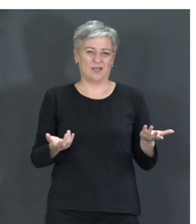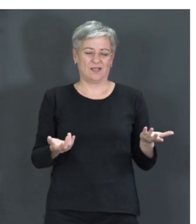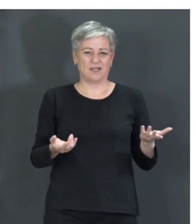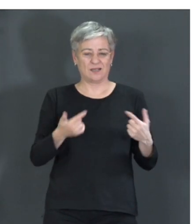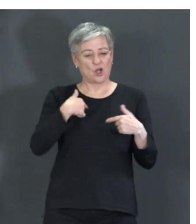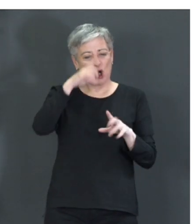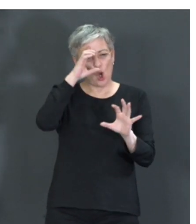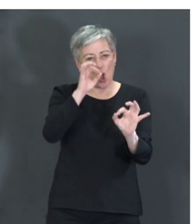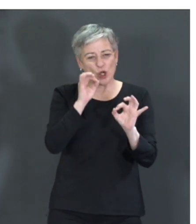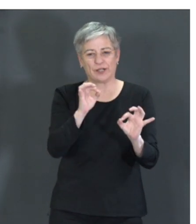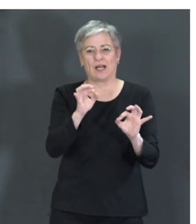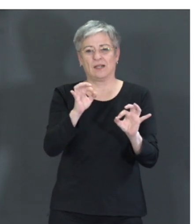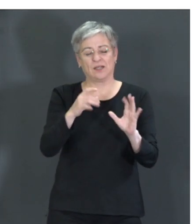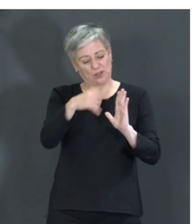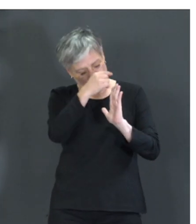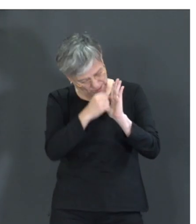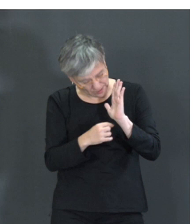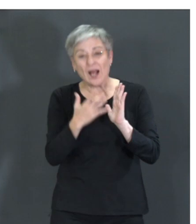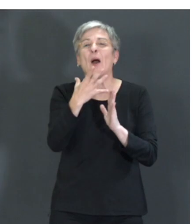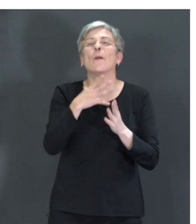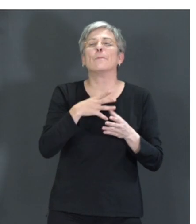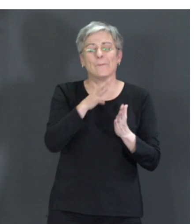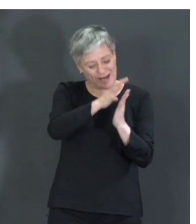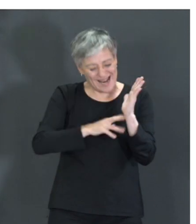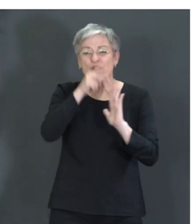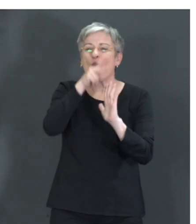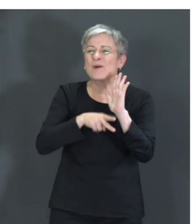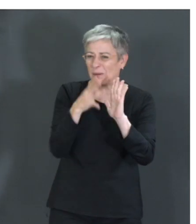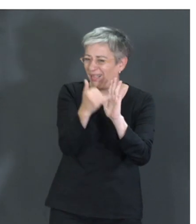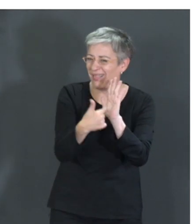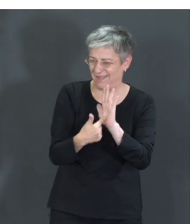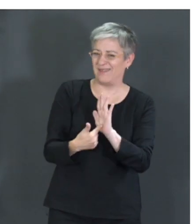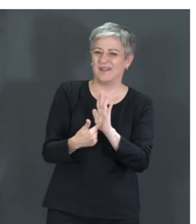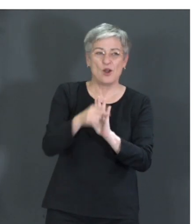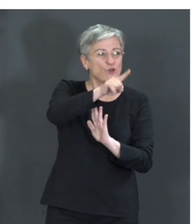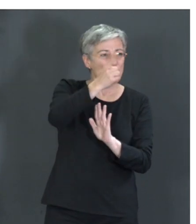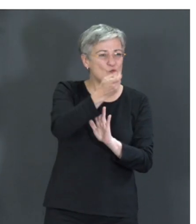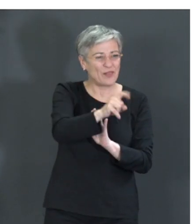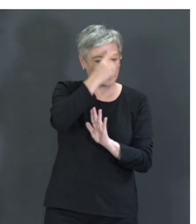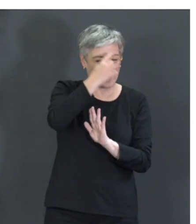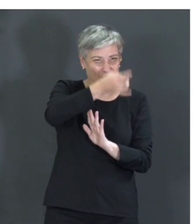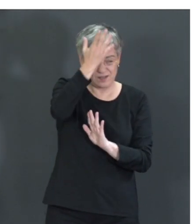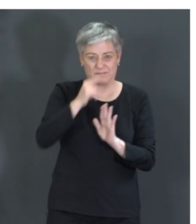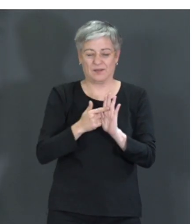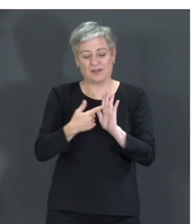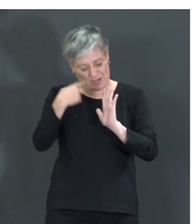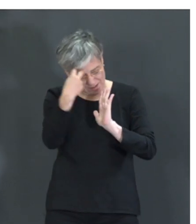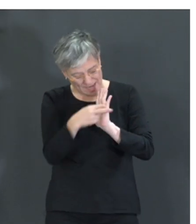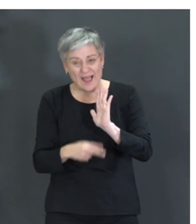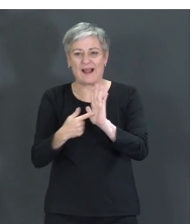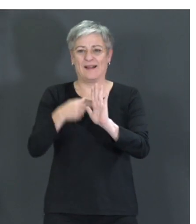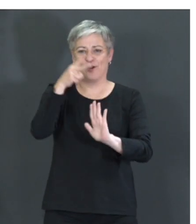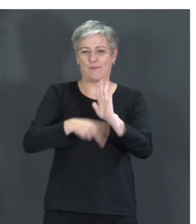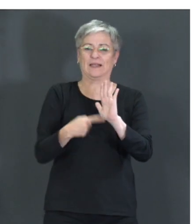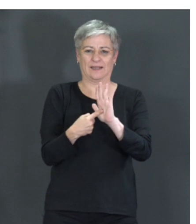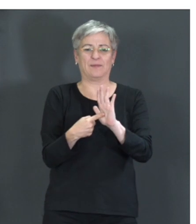porque alguien lo ha tenido por vosotros y lo ha escrito en una normativa, ¿sabes? O sea que, más allá del sentido común, hay que leerse la